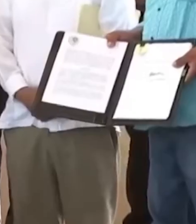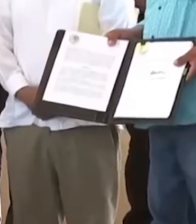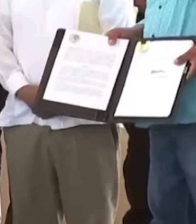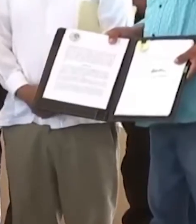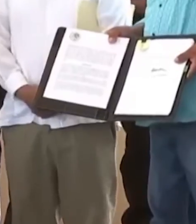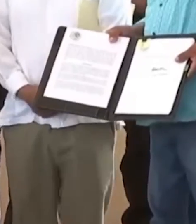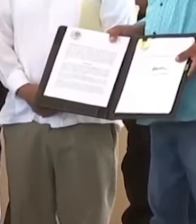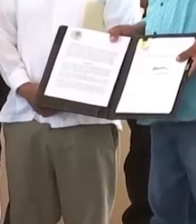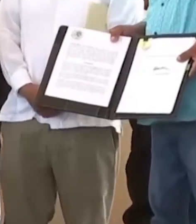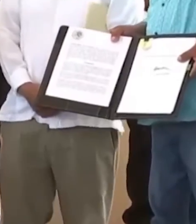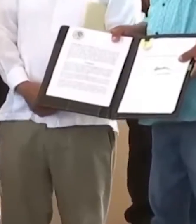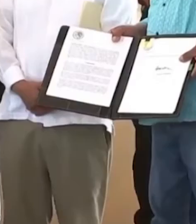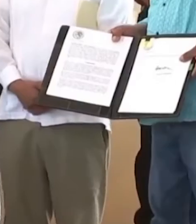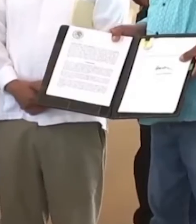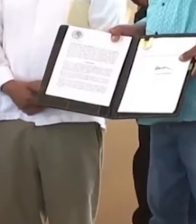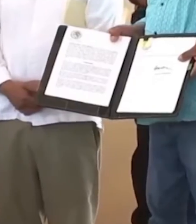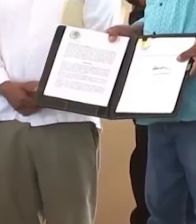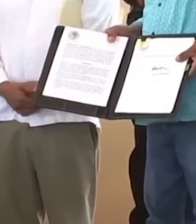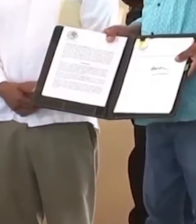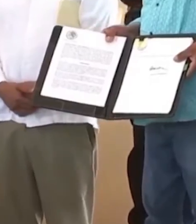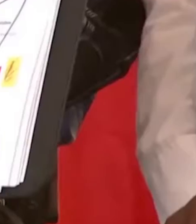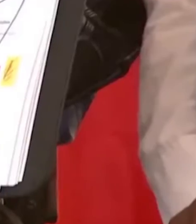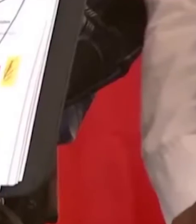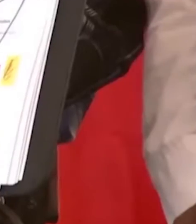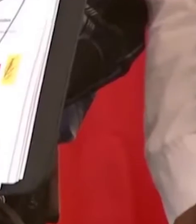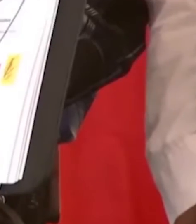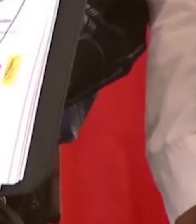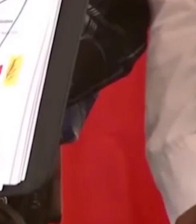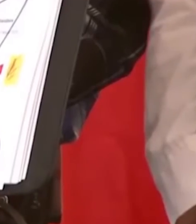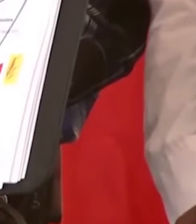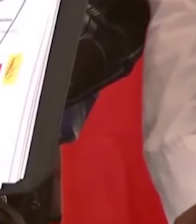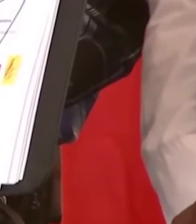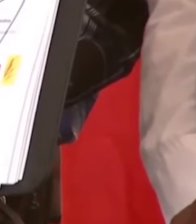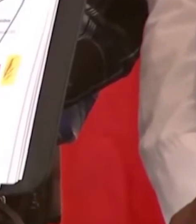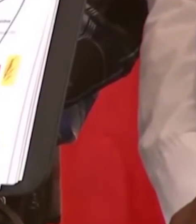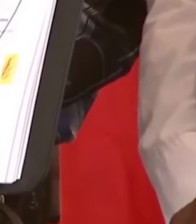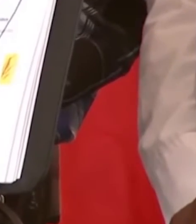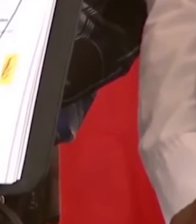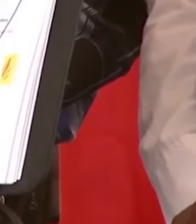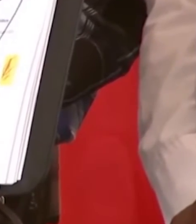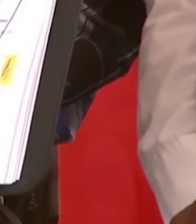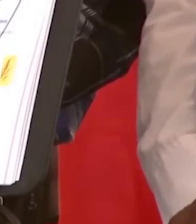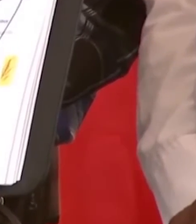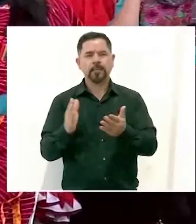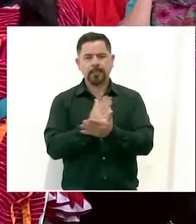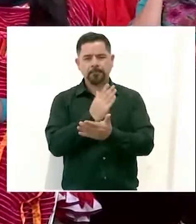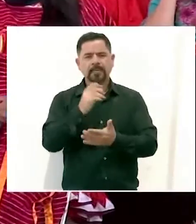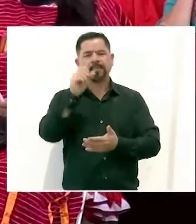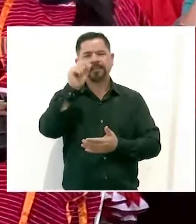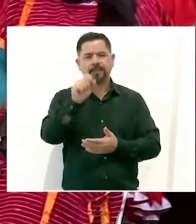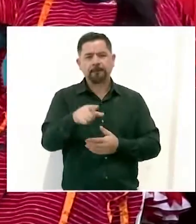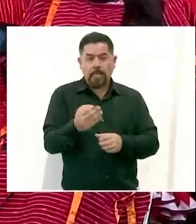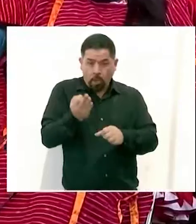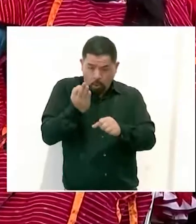a los pueblos indígenas es la única manera de reconciliación y hermandad en la mexicanidad, lo que da